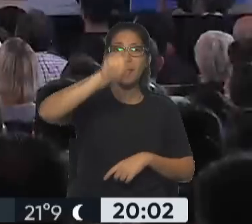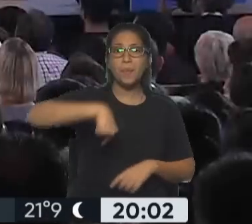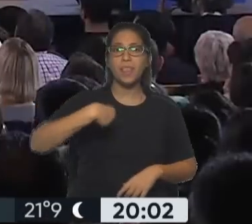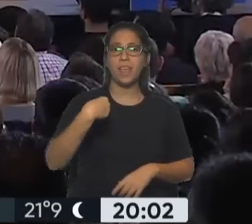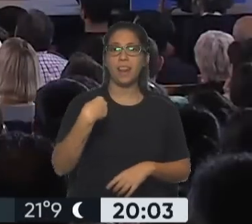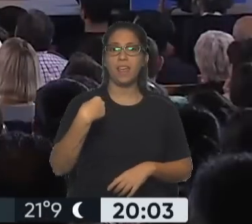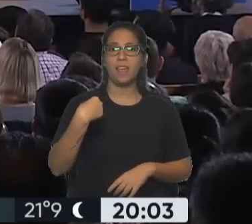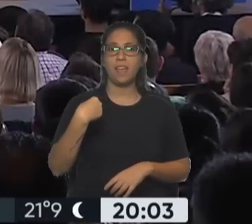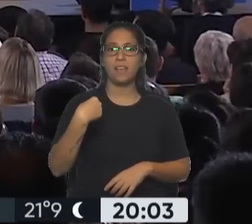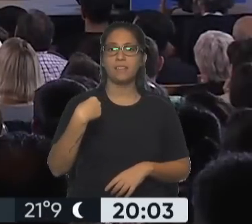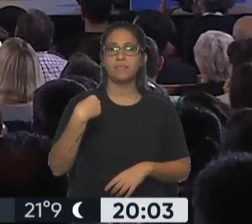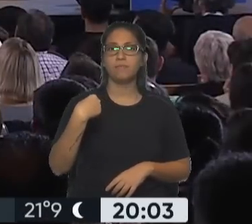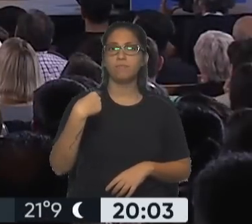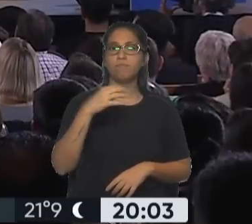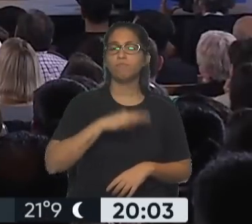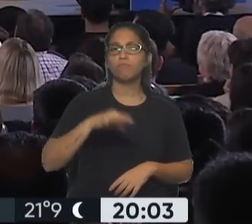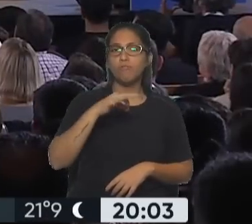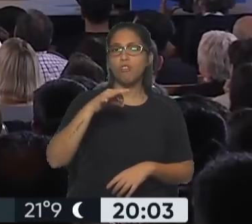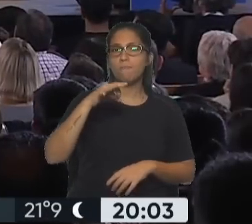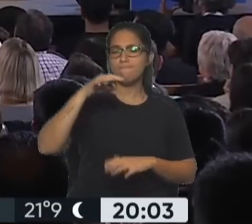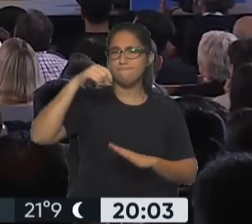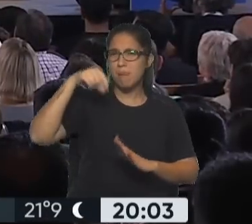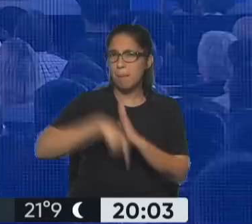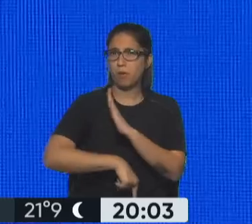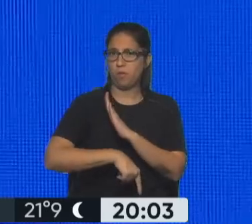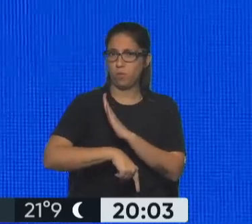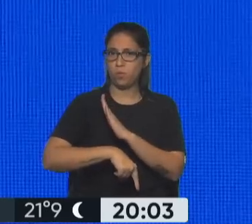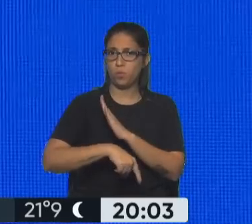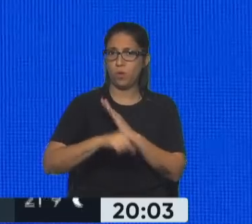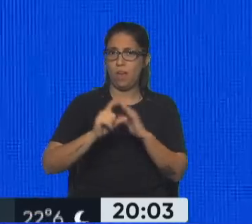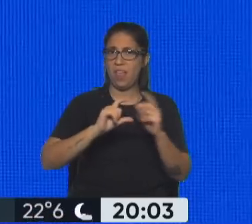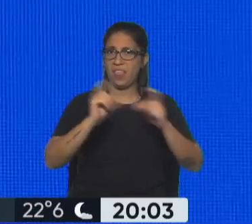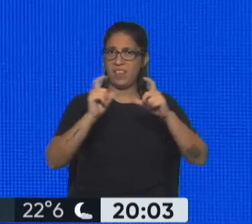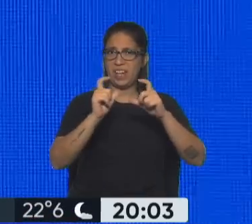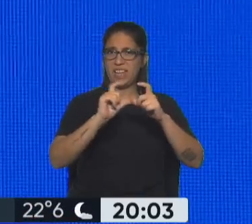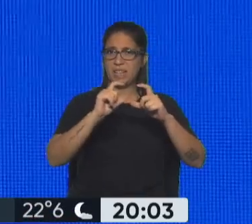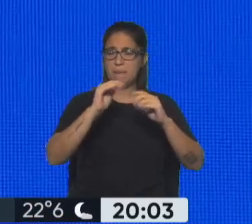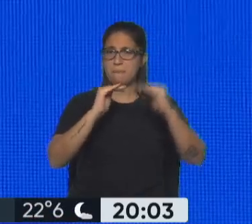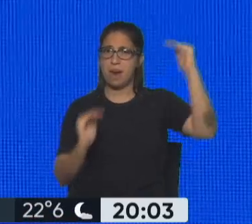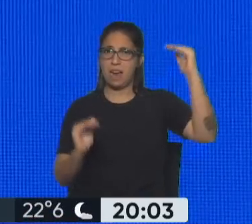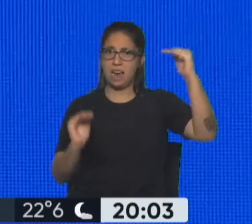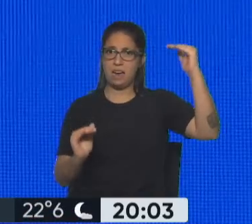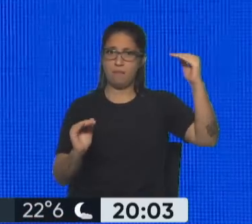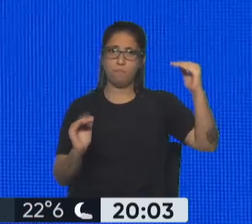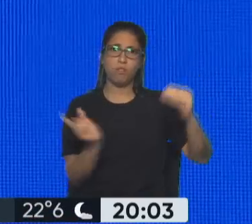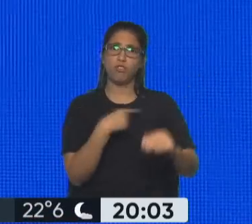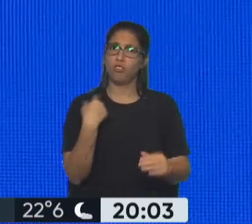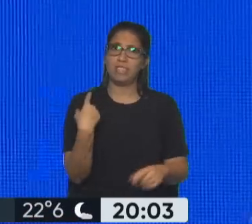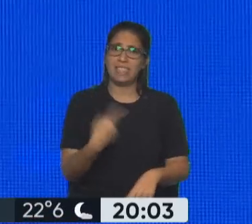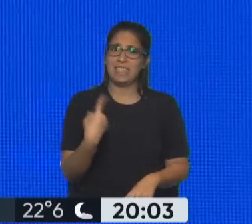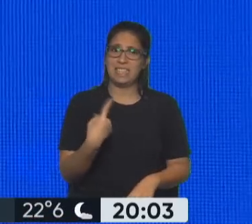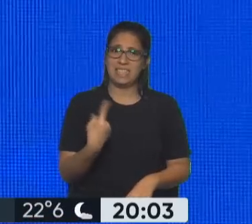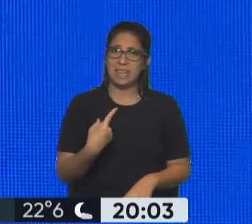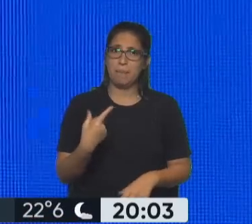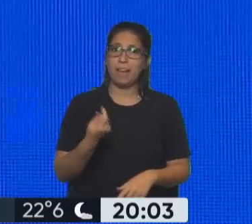o directamente se incentiva y se profundiza, porque en realidad siempre tuvimos el problema de la sobrefacturación de